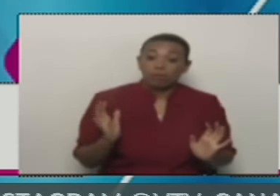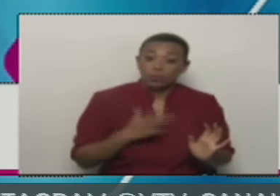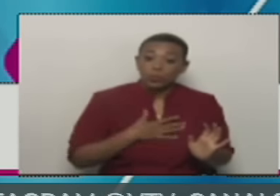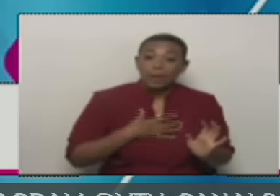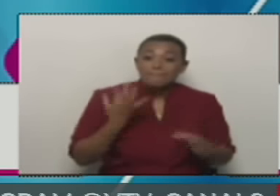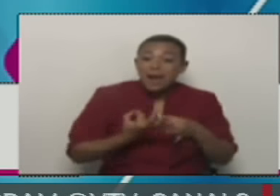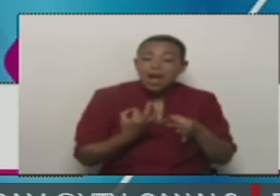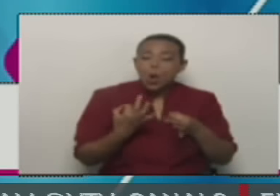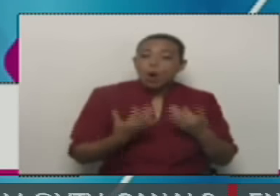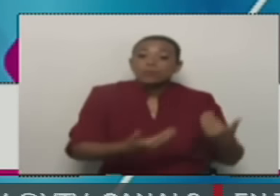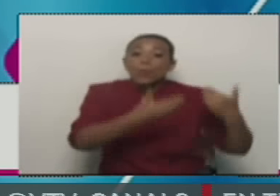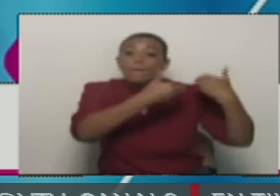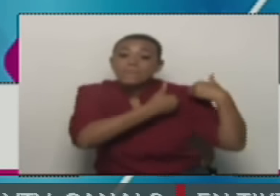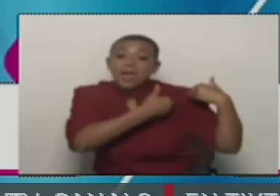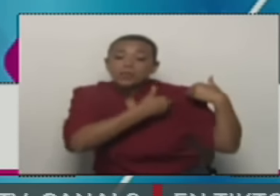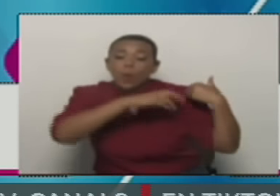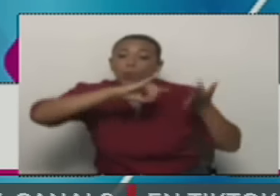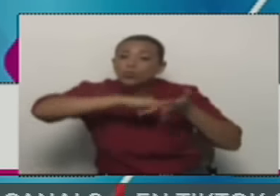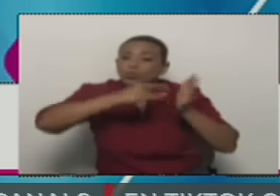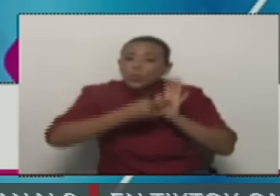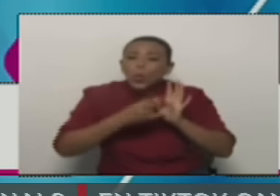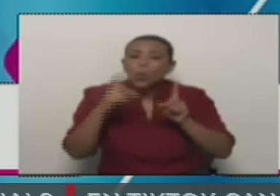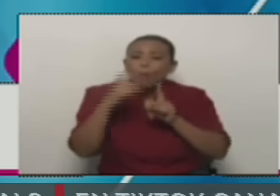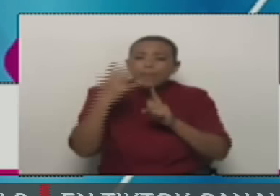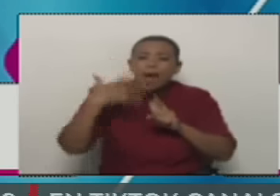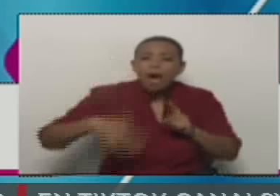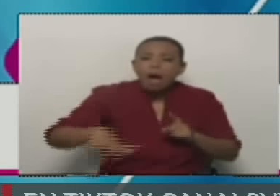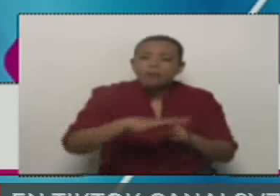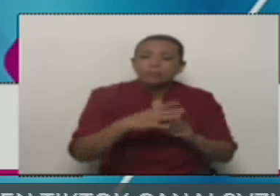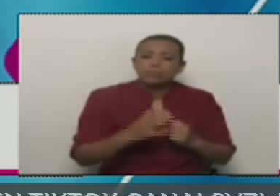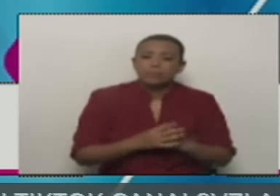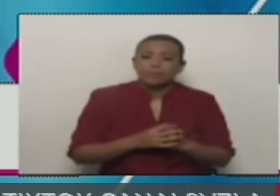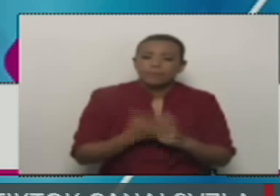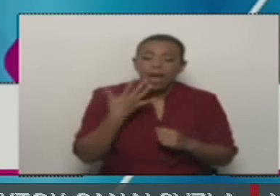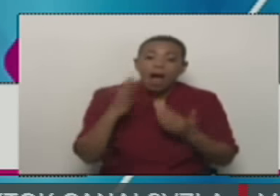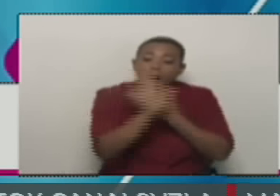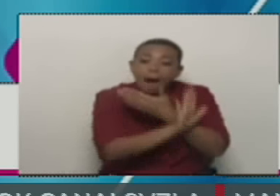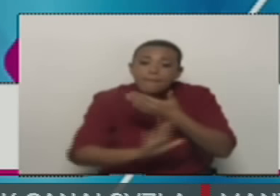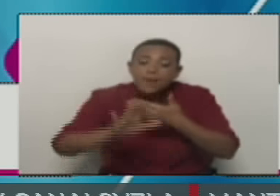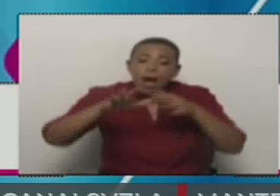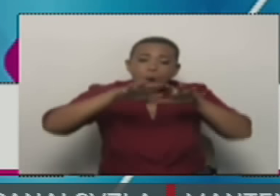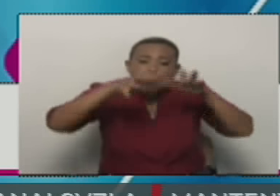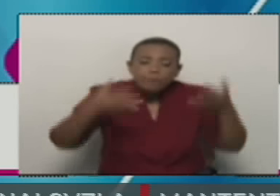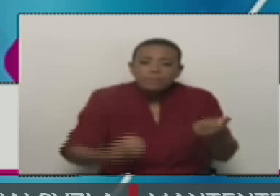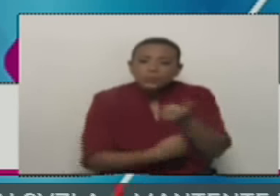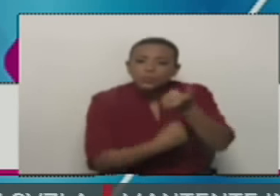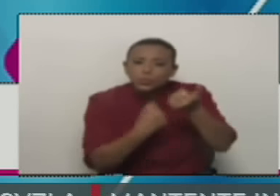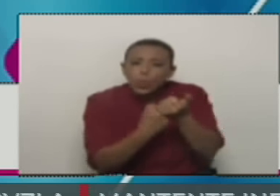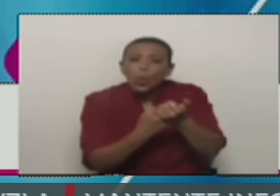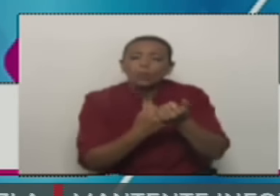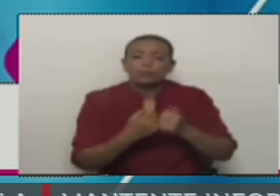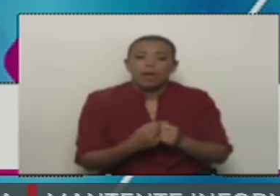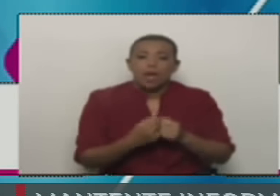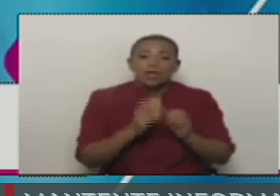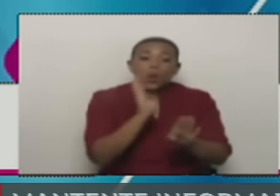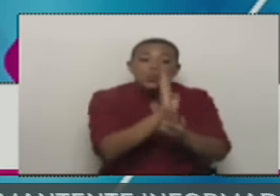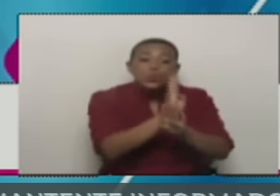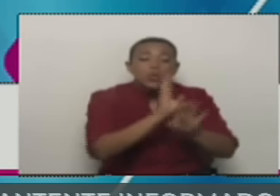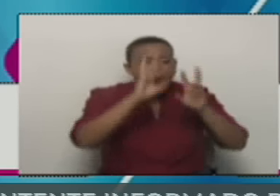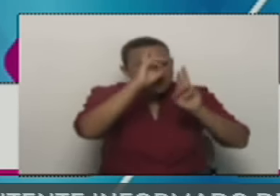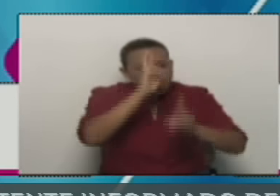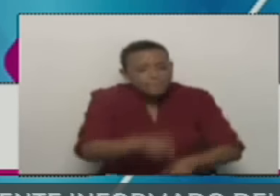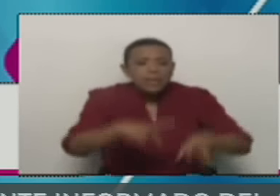estamos asumiendo con el concepto del conuco por el concepto agrosustentable, agroecológico, de respeto a